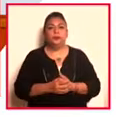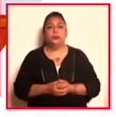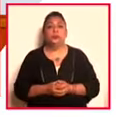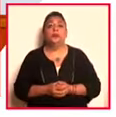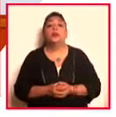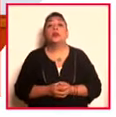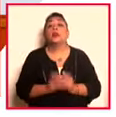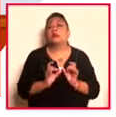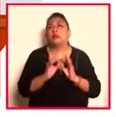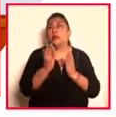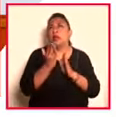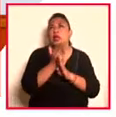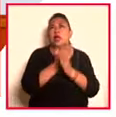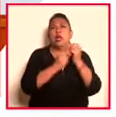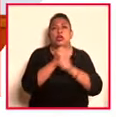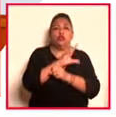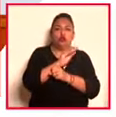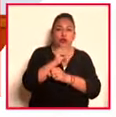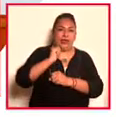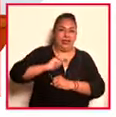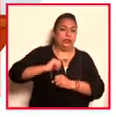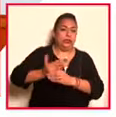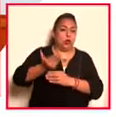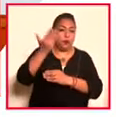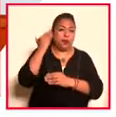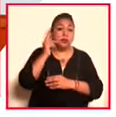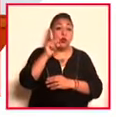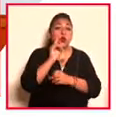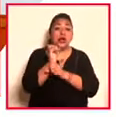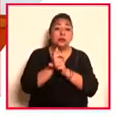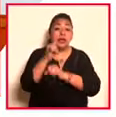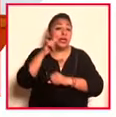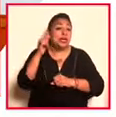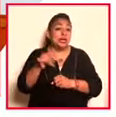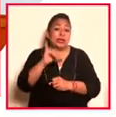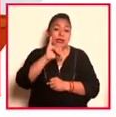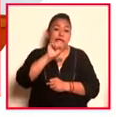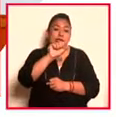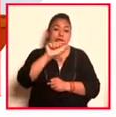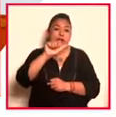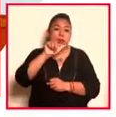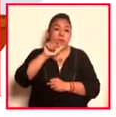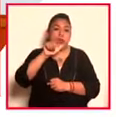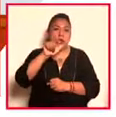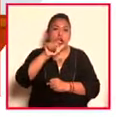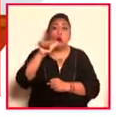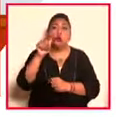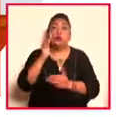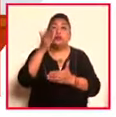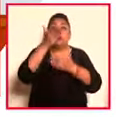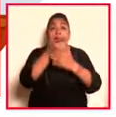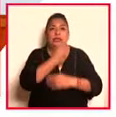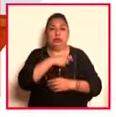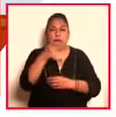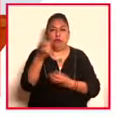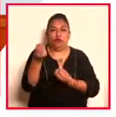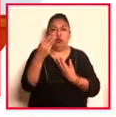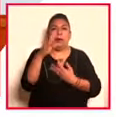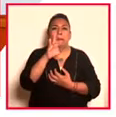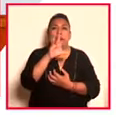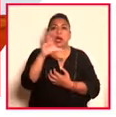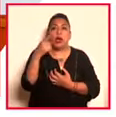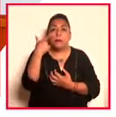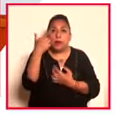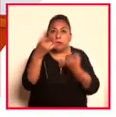Cuando en la década de los 90 del siglo pasado, la investigadora italiana Isabella Louso llegó a España con una beca, se encontró con una historia